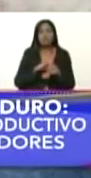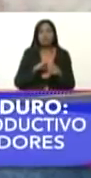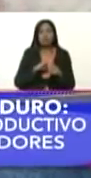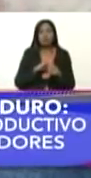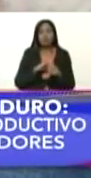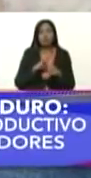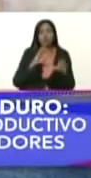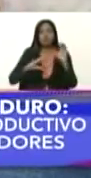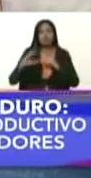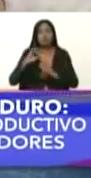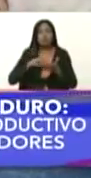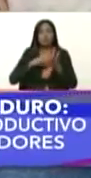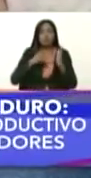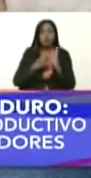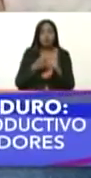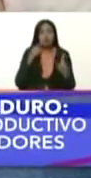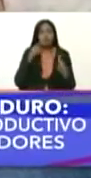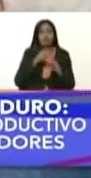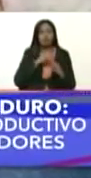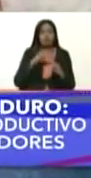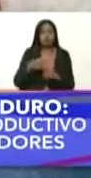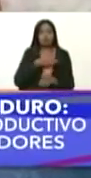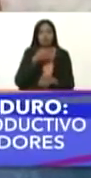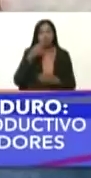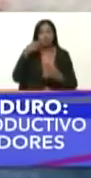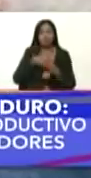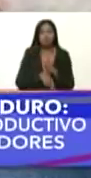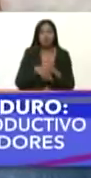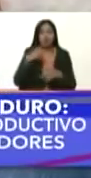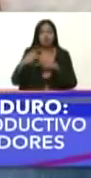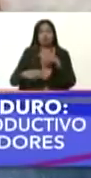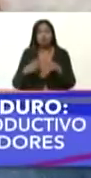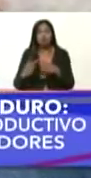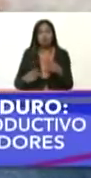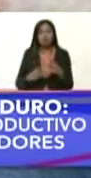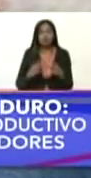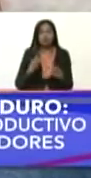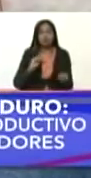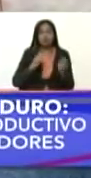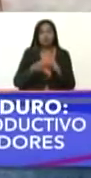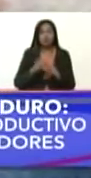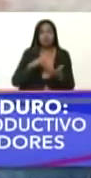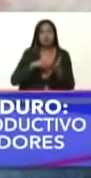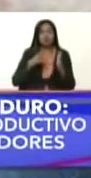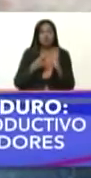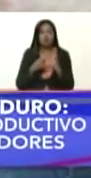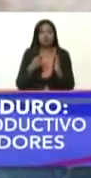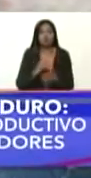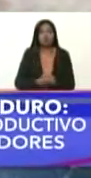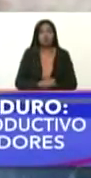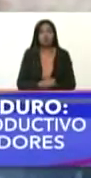Enlace con ministerios de ciencia y tecnología a fin de socializar y profundizar los procesos de transferencias tecnológicas.